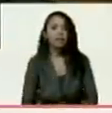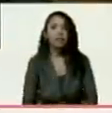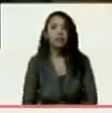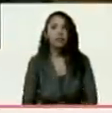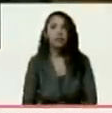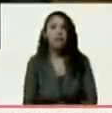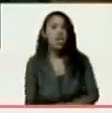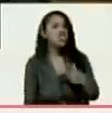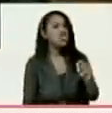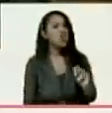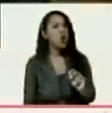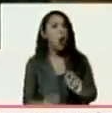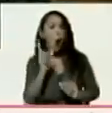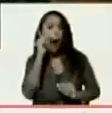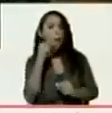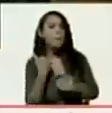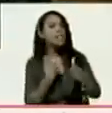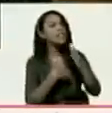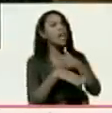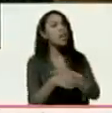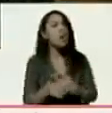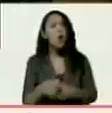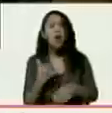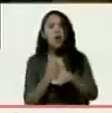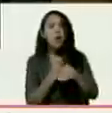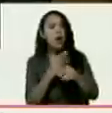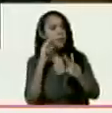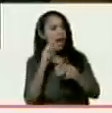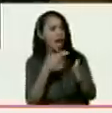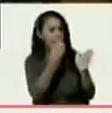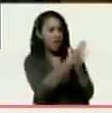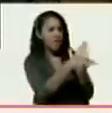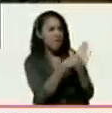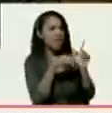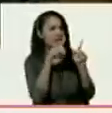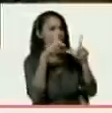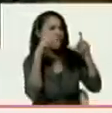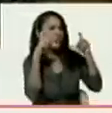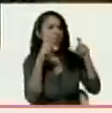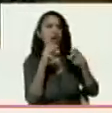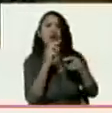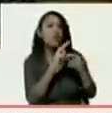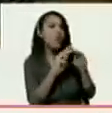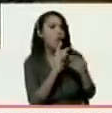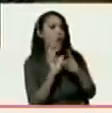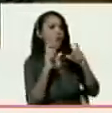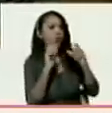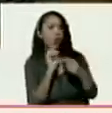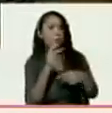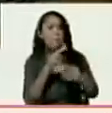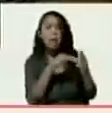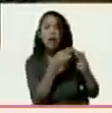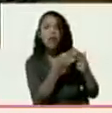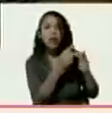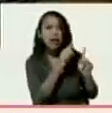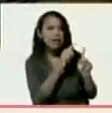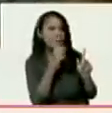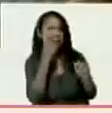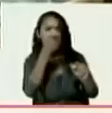No, que el tipo salió con los rastrojos. Eliminen esa foto, que no aparezca más nunca. Ese no es él.